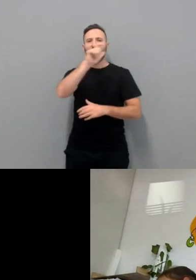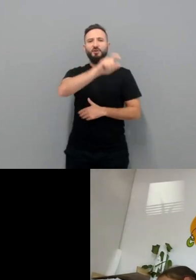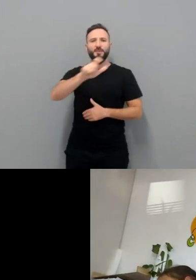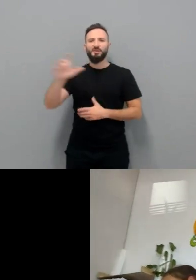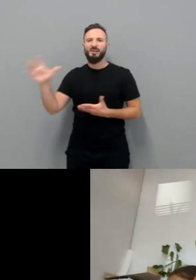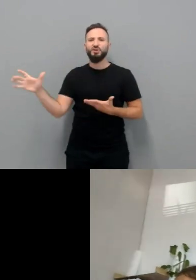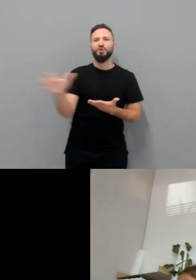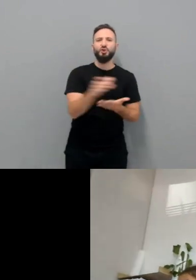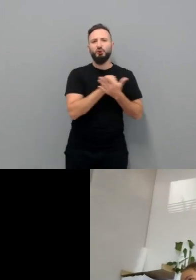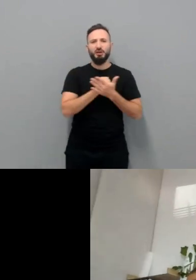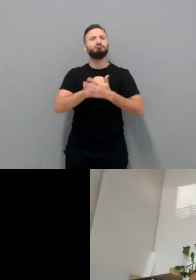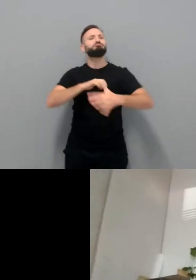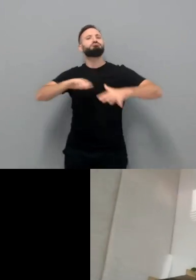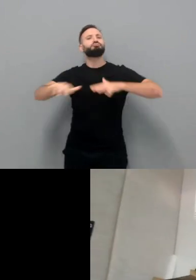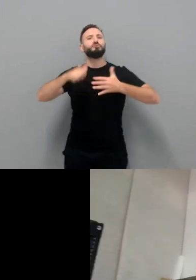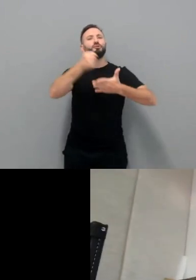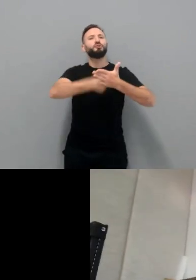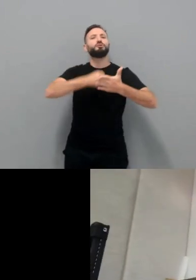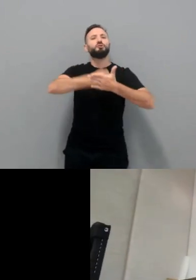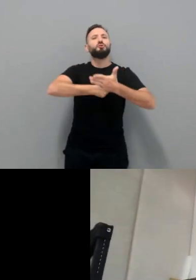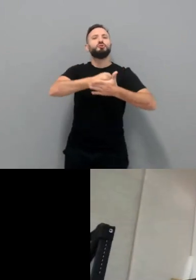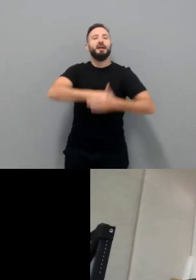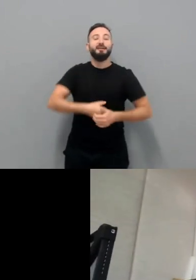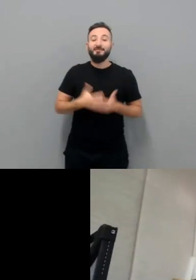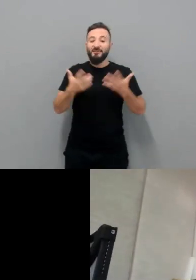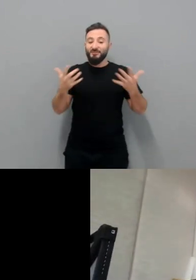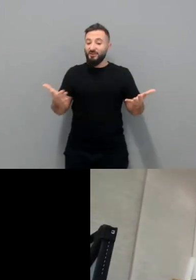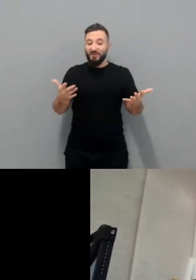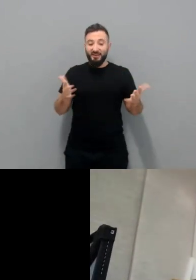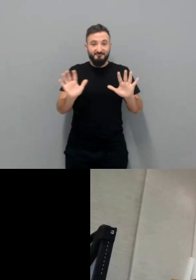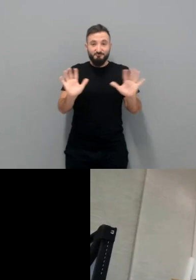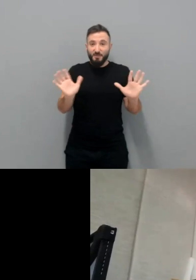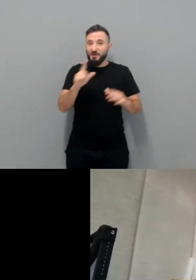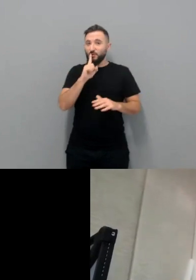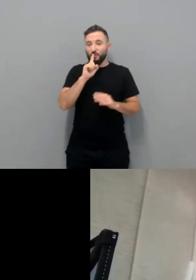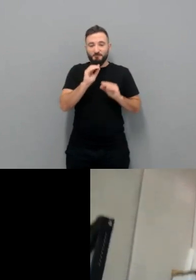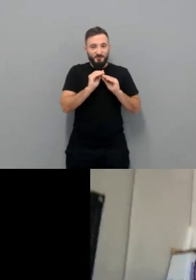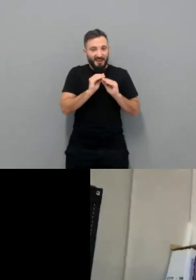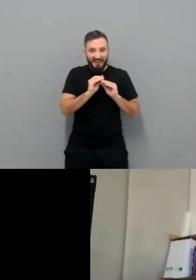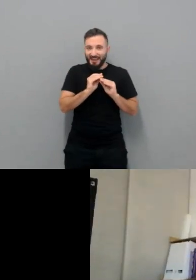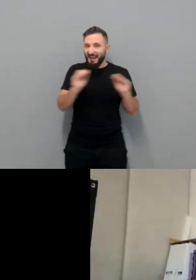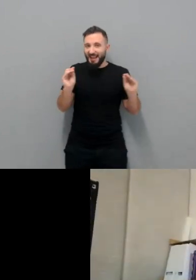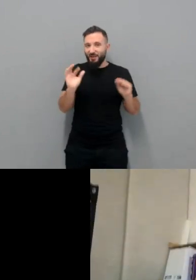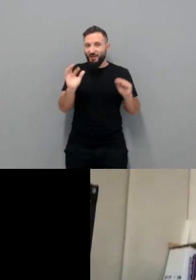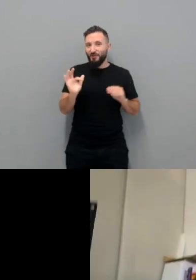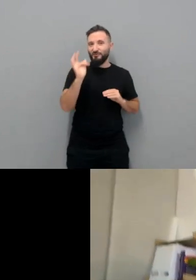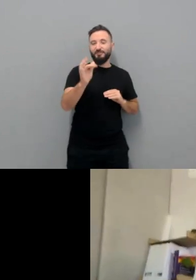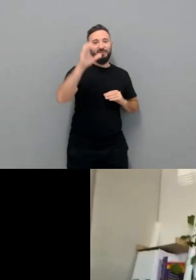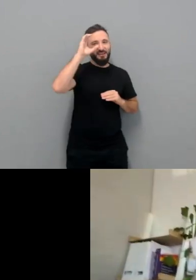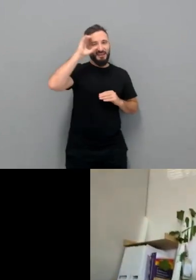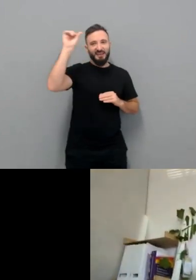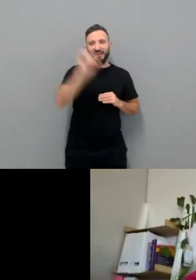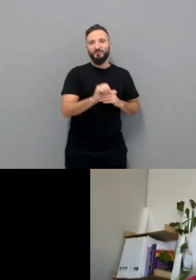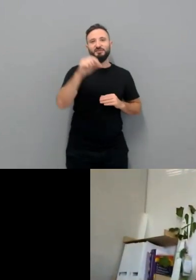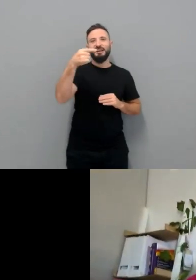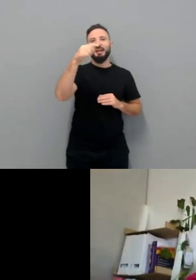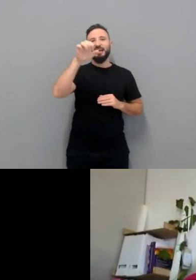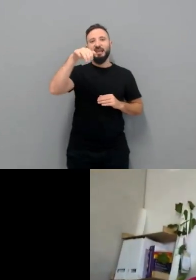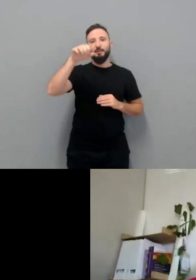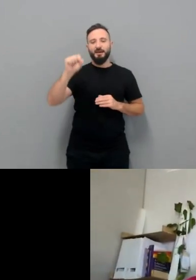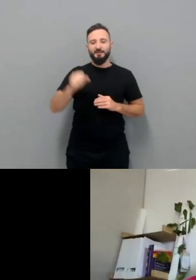personas. Así que nada, yo solo tengo que callarme y escuchar a Gema.